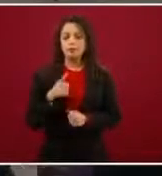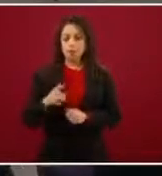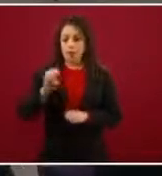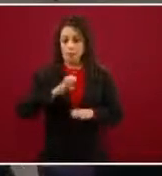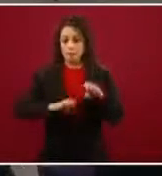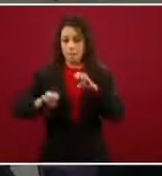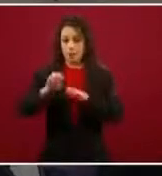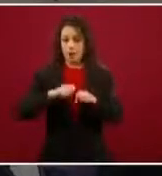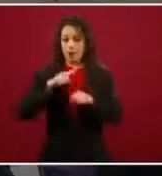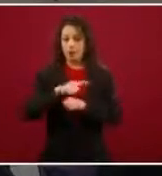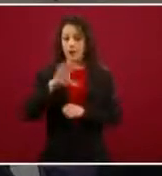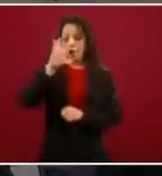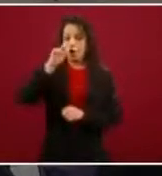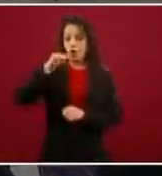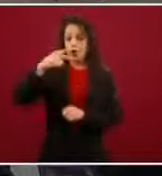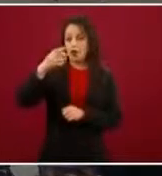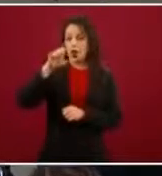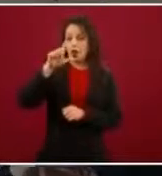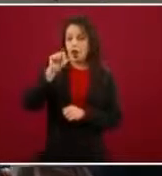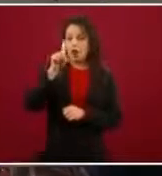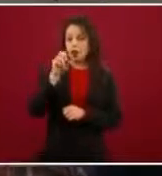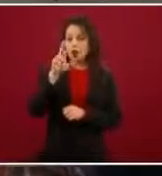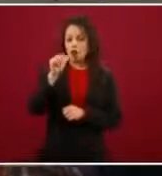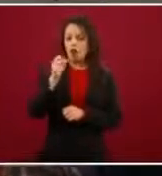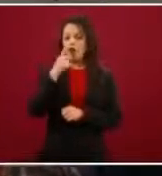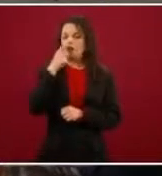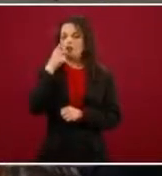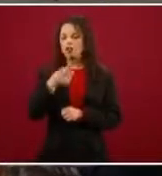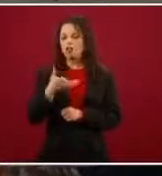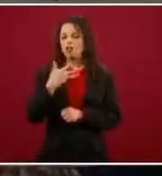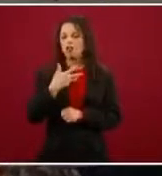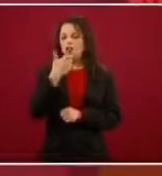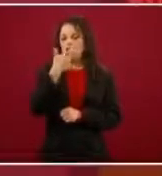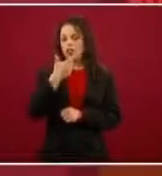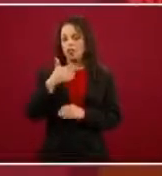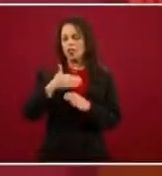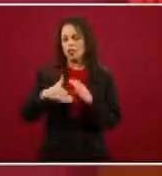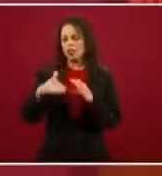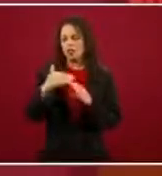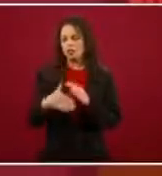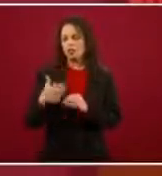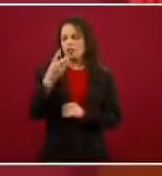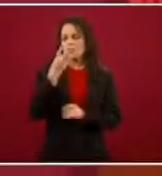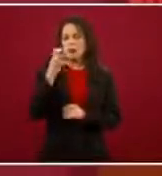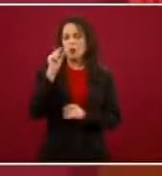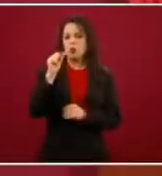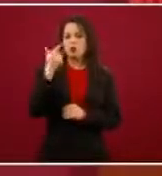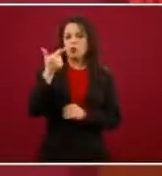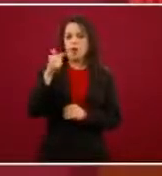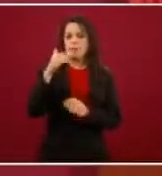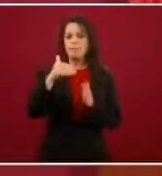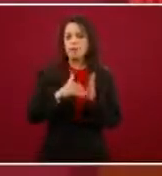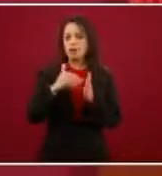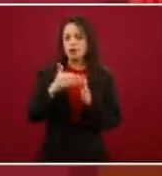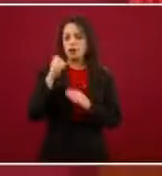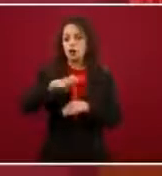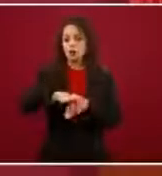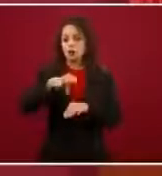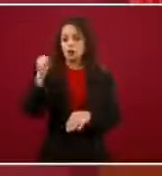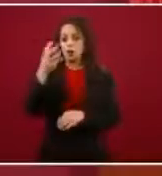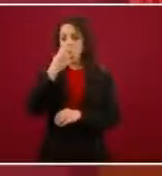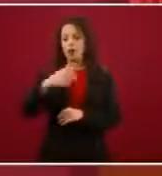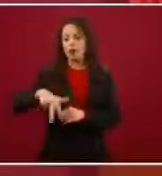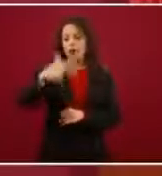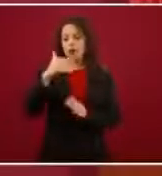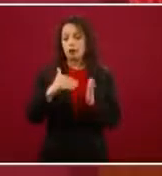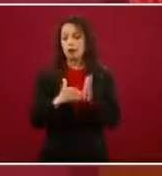congeladora recibe operaciones en efectivo por 38.7 millones y retiros por 413 millones